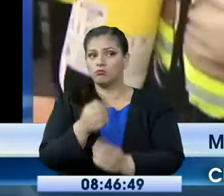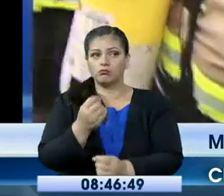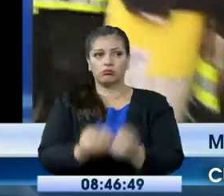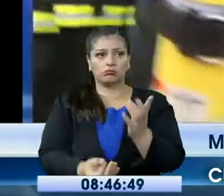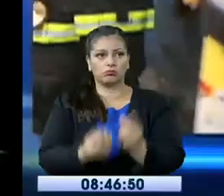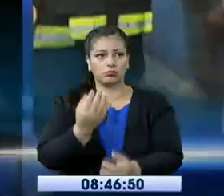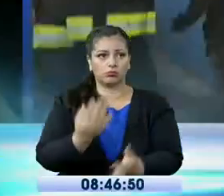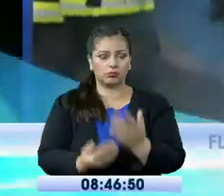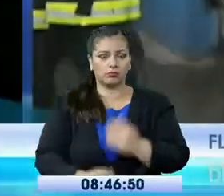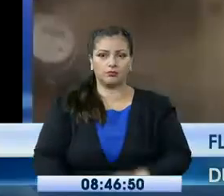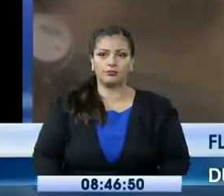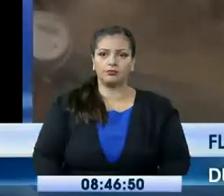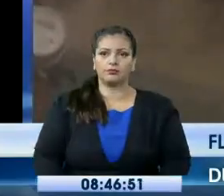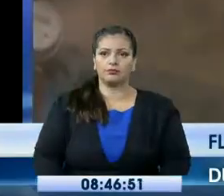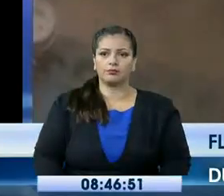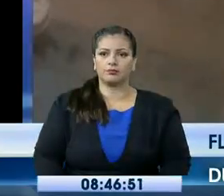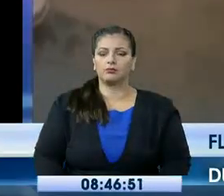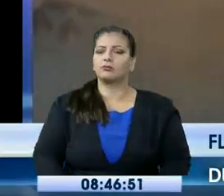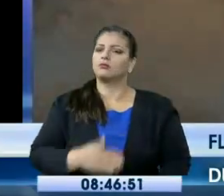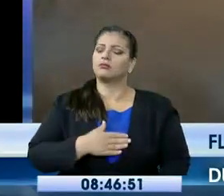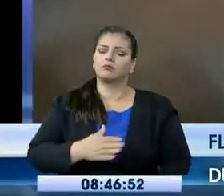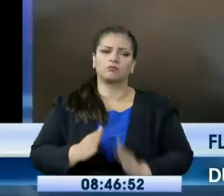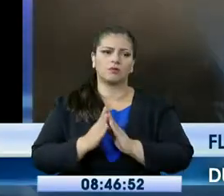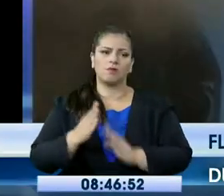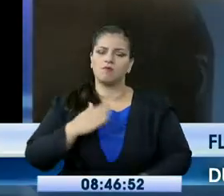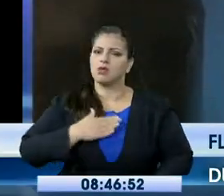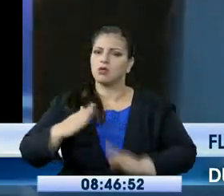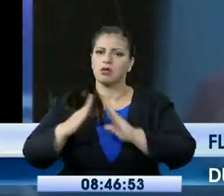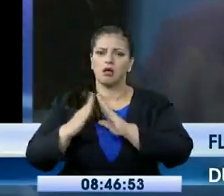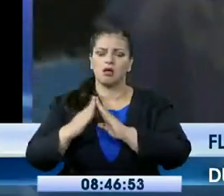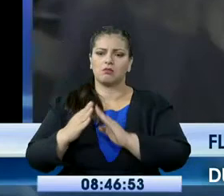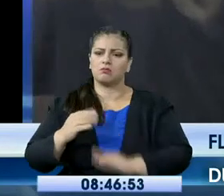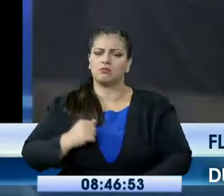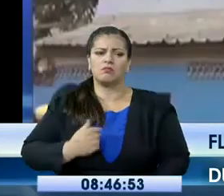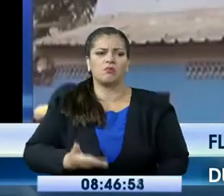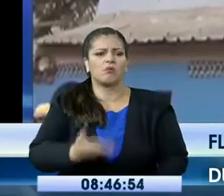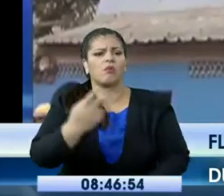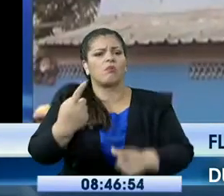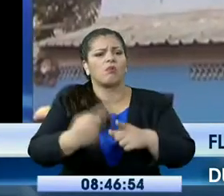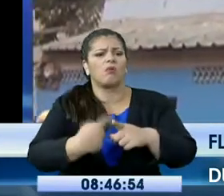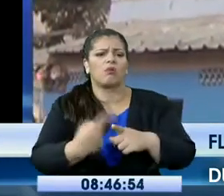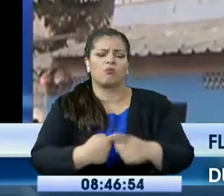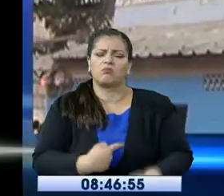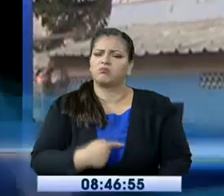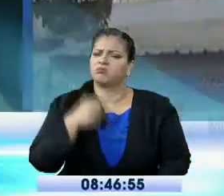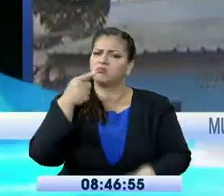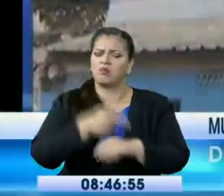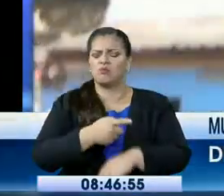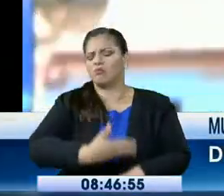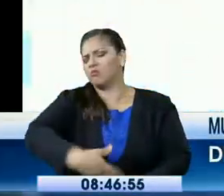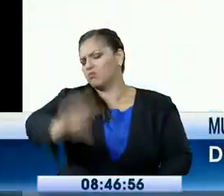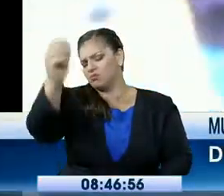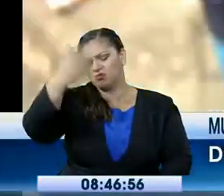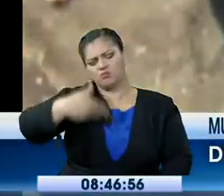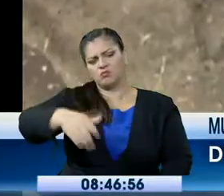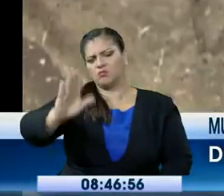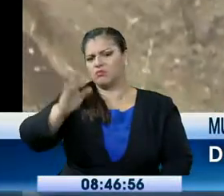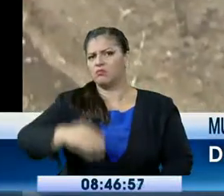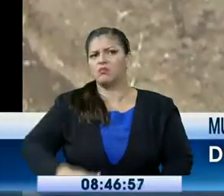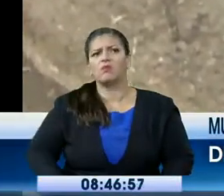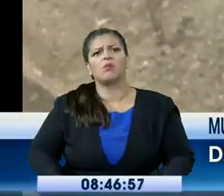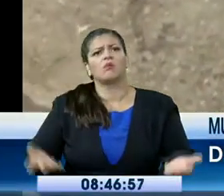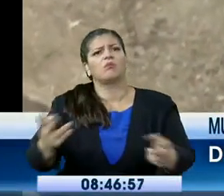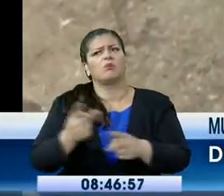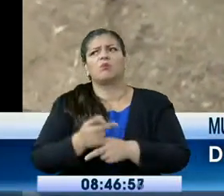yo le alquilé para que me desocupe. ¿Por qué? Porque imagínese, póngase que se explote toda la casa. En cuestión